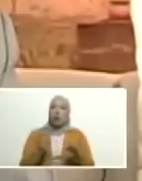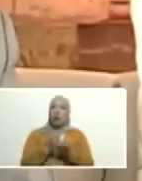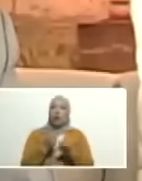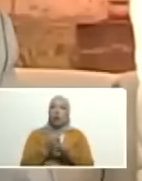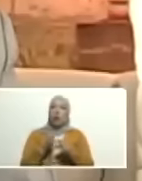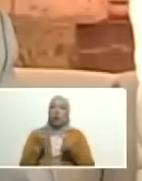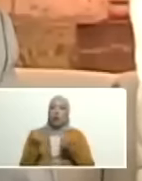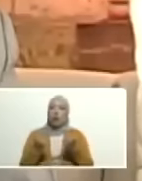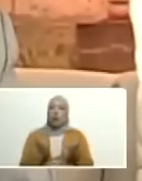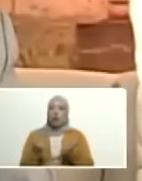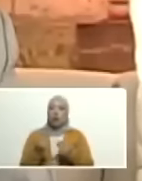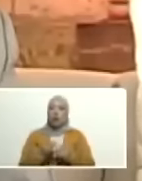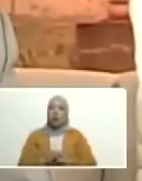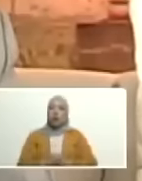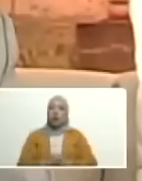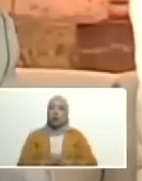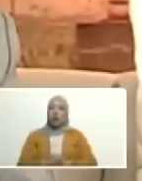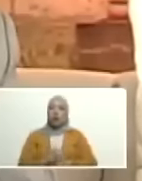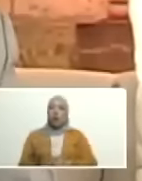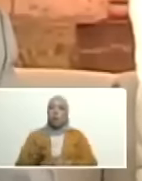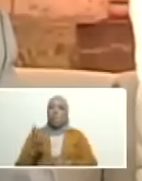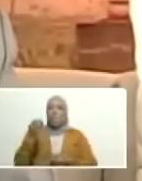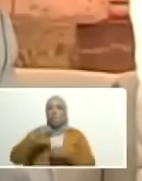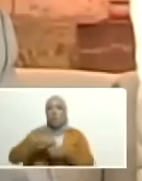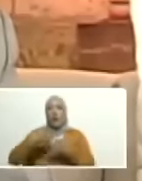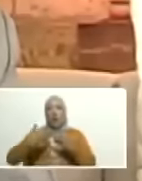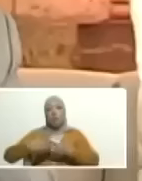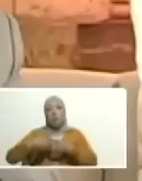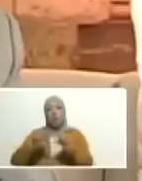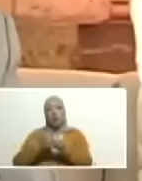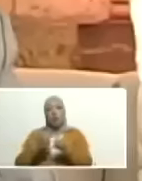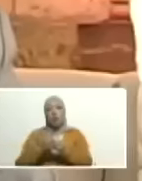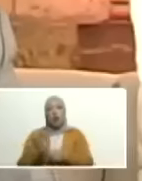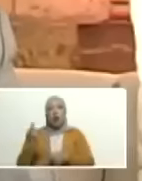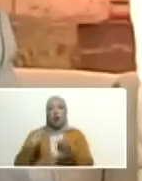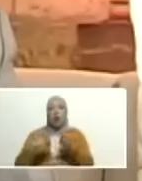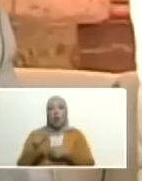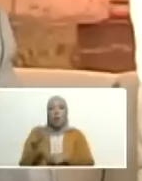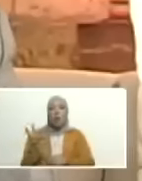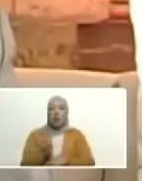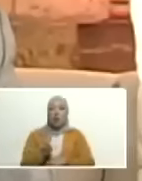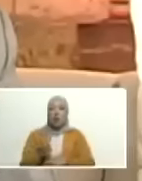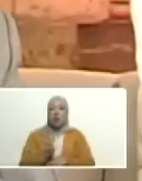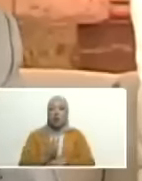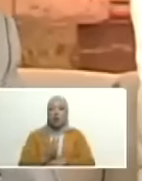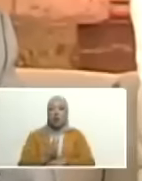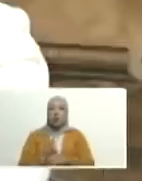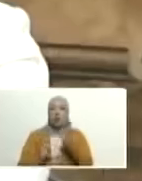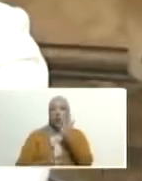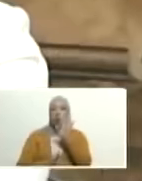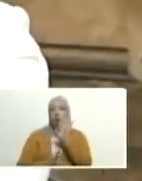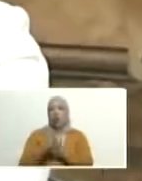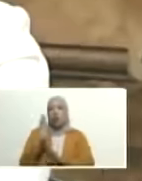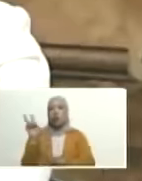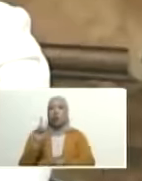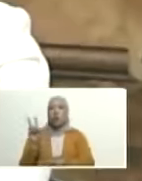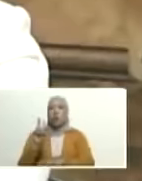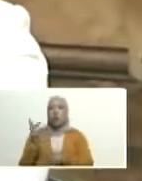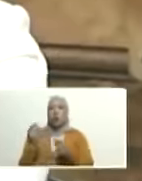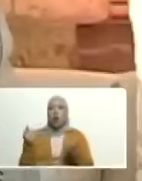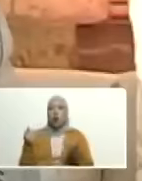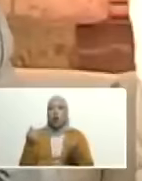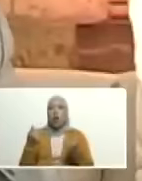económicas para la inversión, para el comercio, para el desarrollo, para el